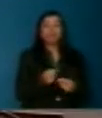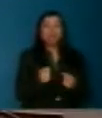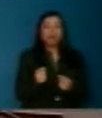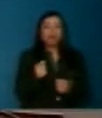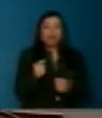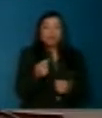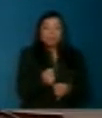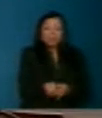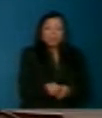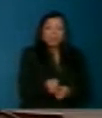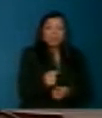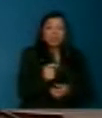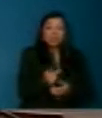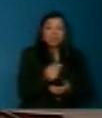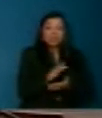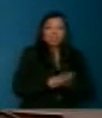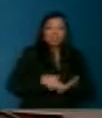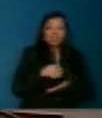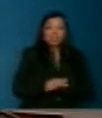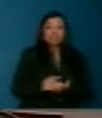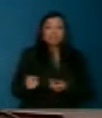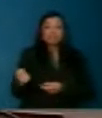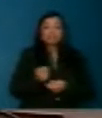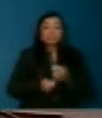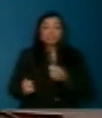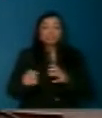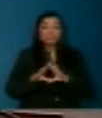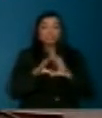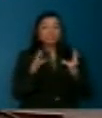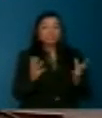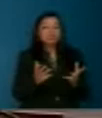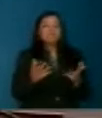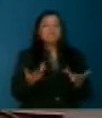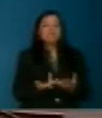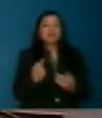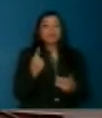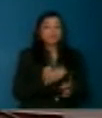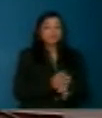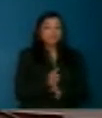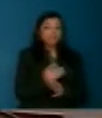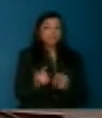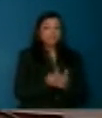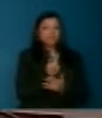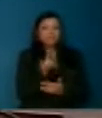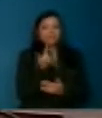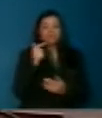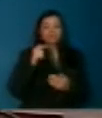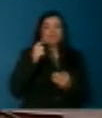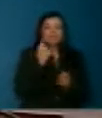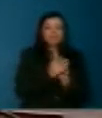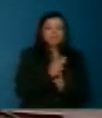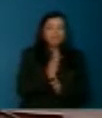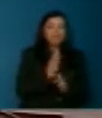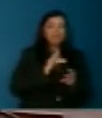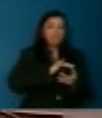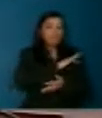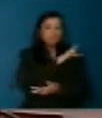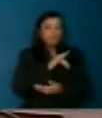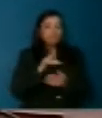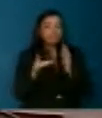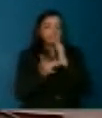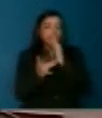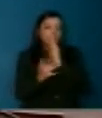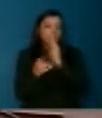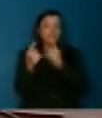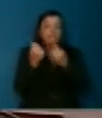sucia. Más globo, para académicos, científicos, técnicos y comerciantes, pero